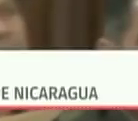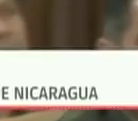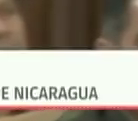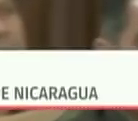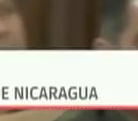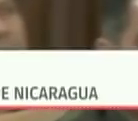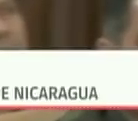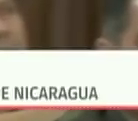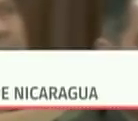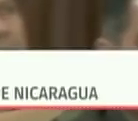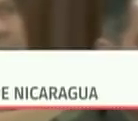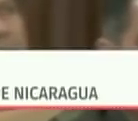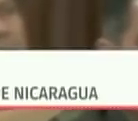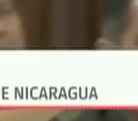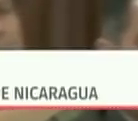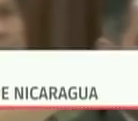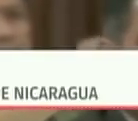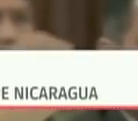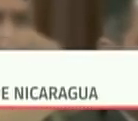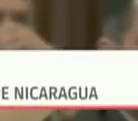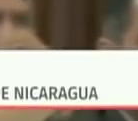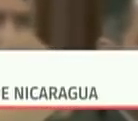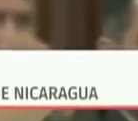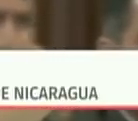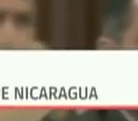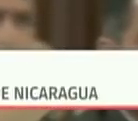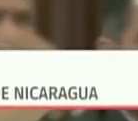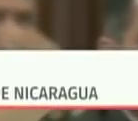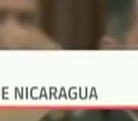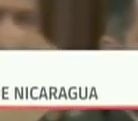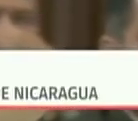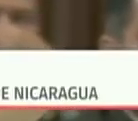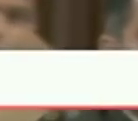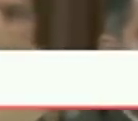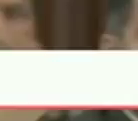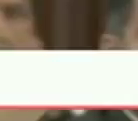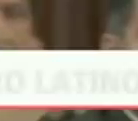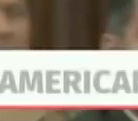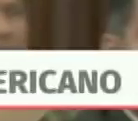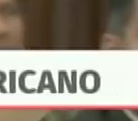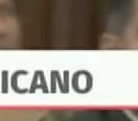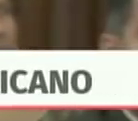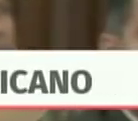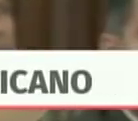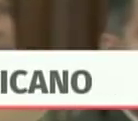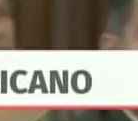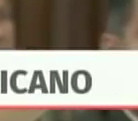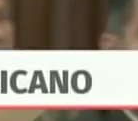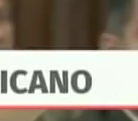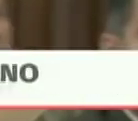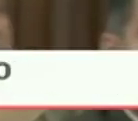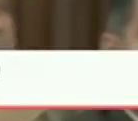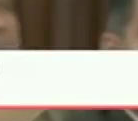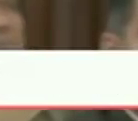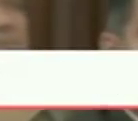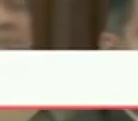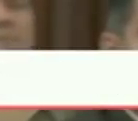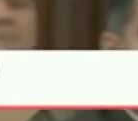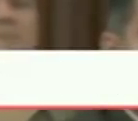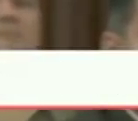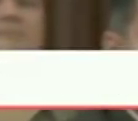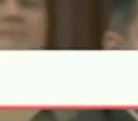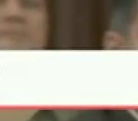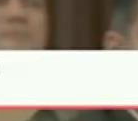Encuentro Latinoamericano de Gobiernos Locales y Democracia Participativa del 5 al 9 de junio de 2019,